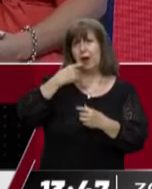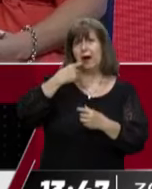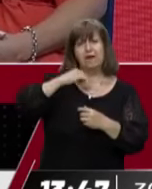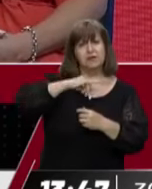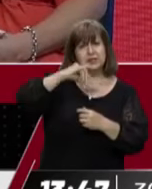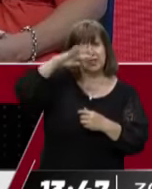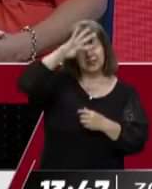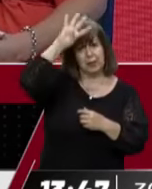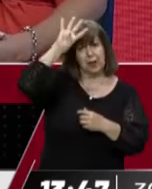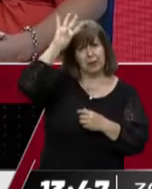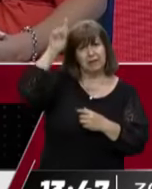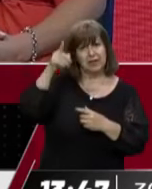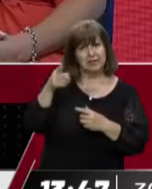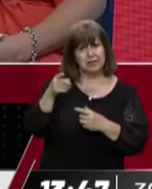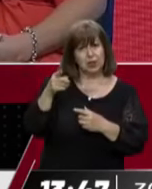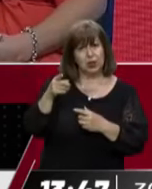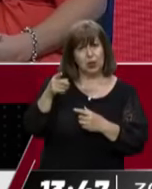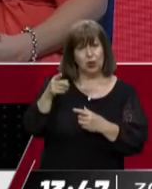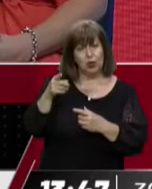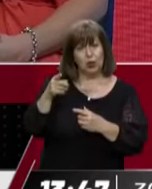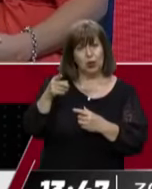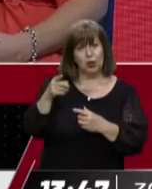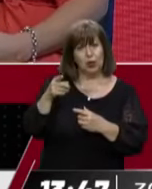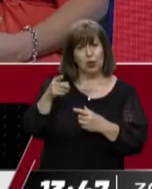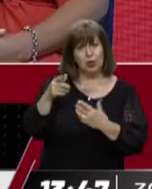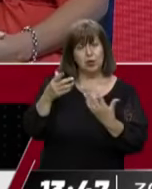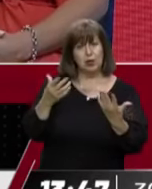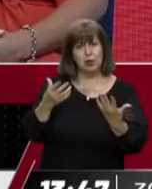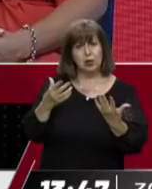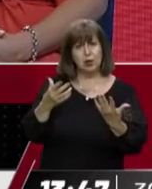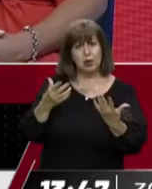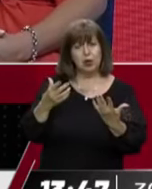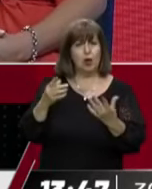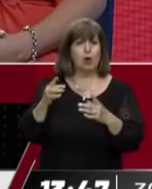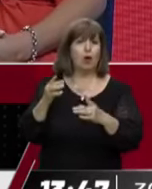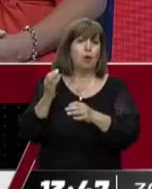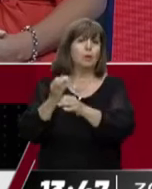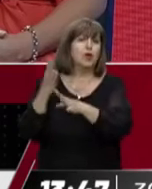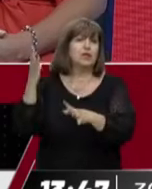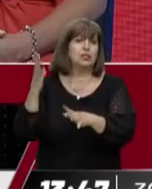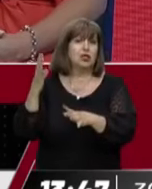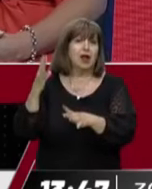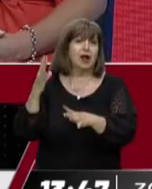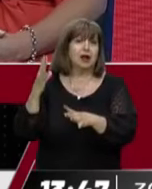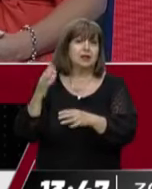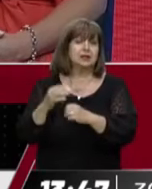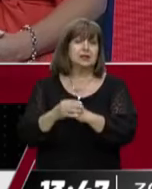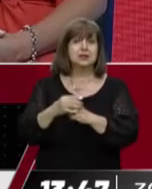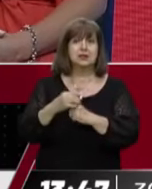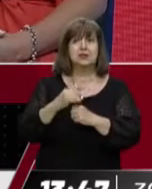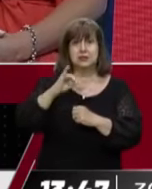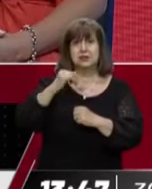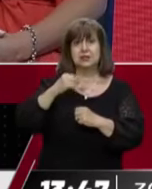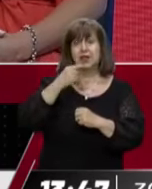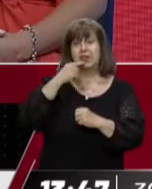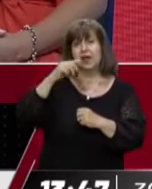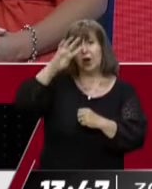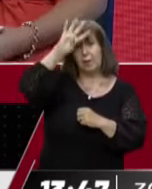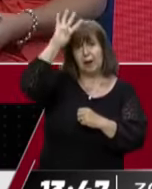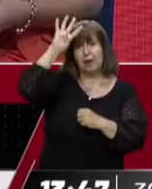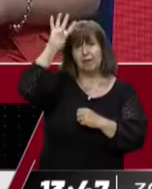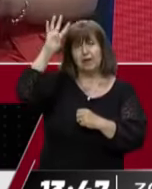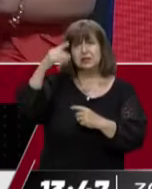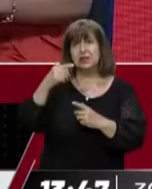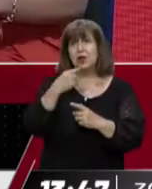profesionales. ¿En qué ha quedado todo eso? Sí, lo de la intervención del Papa por ahora no han